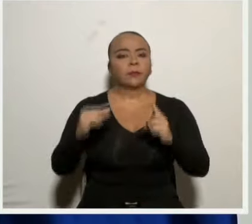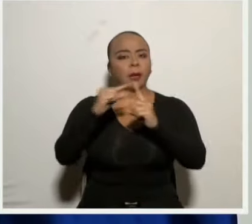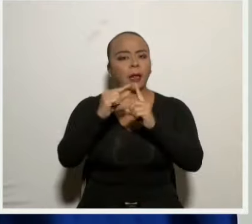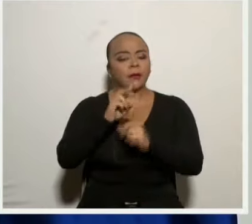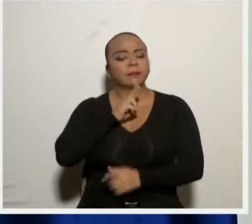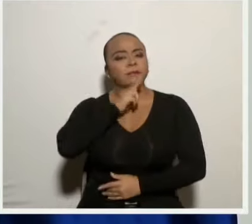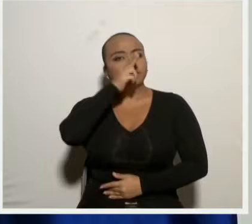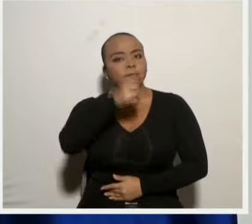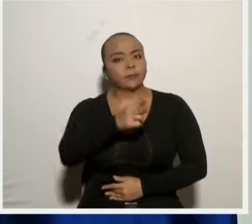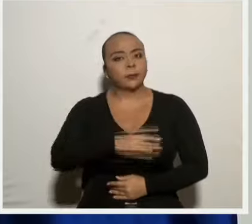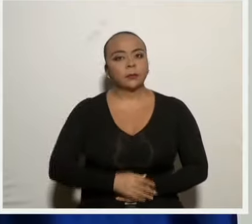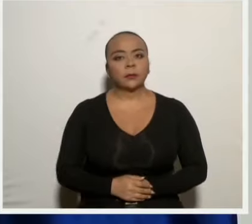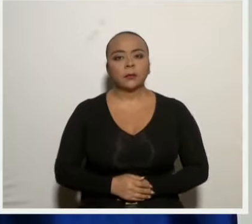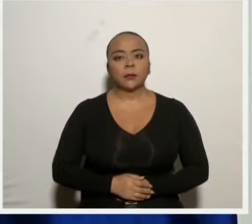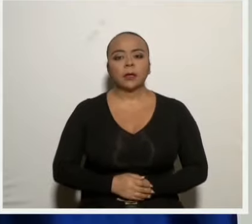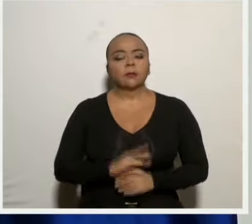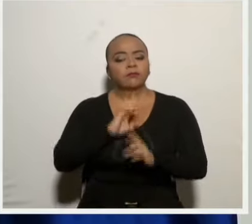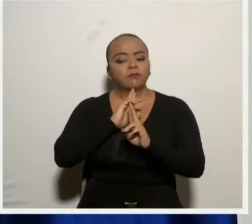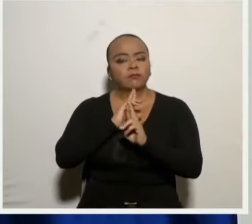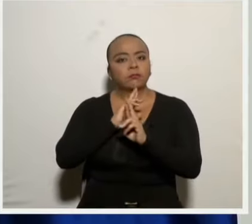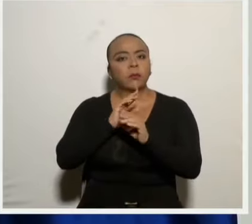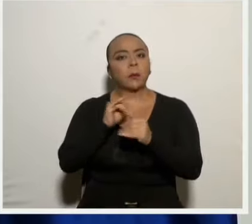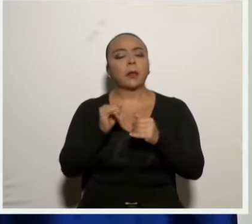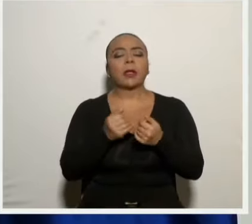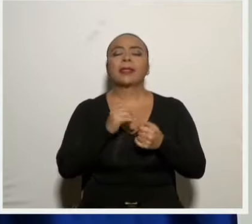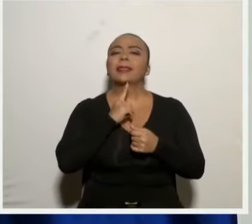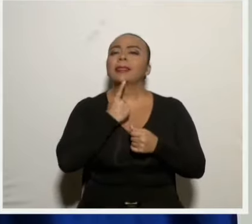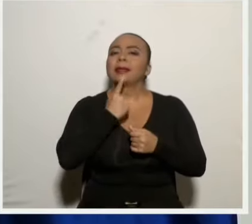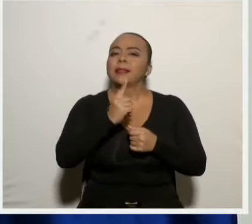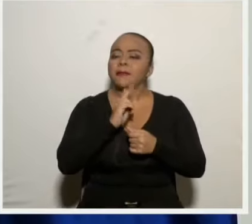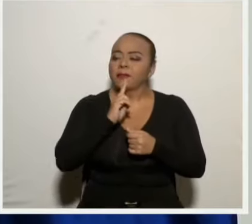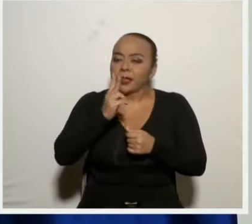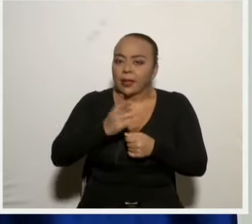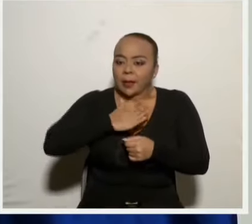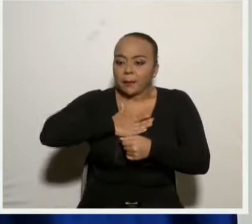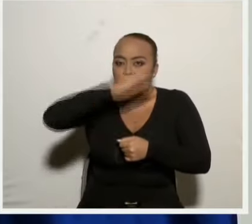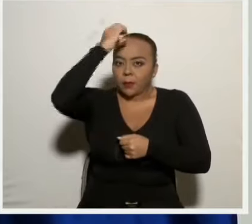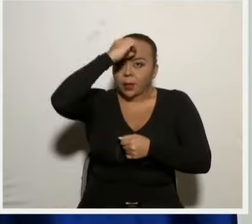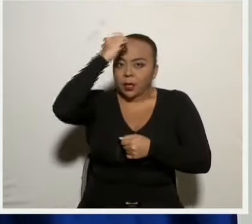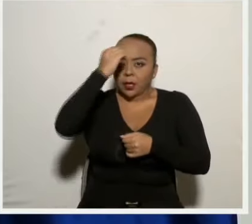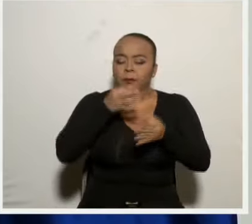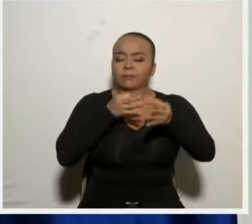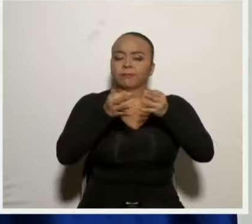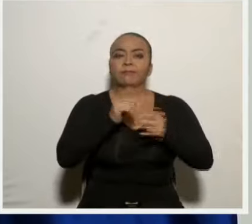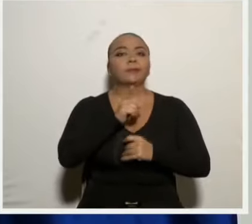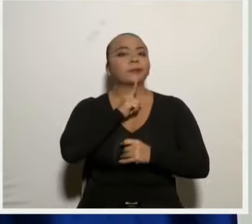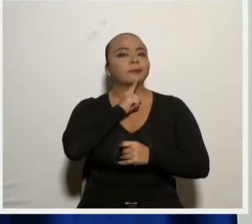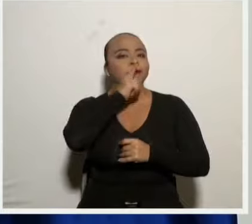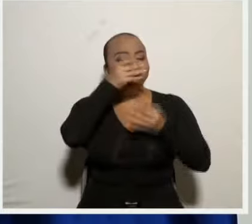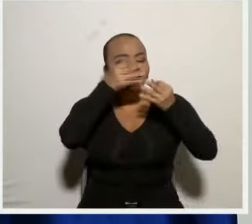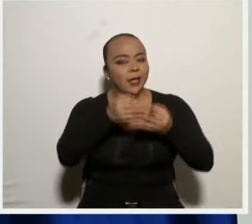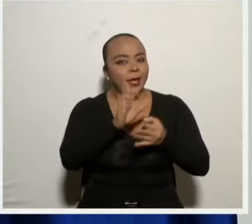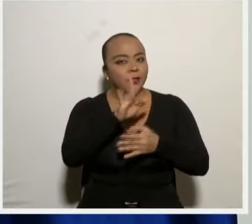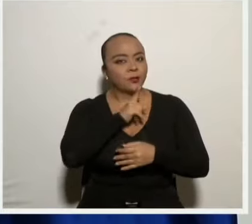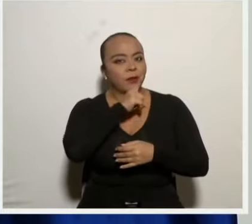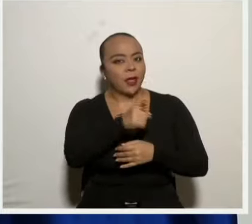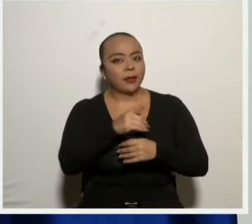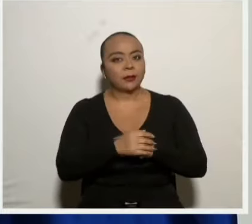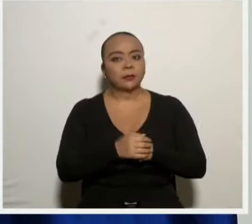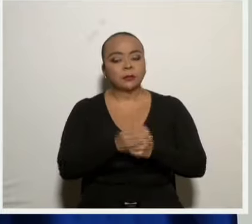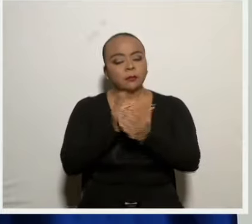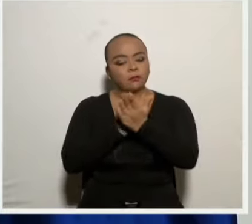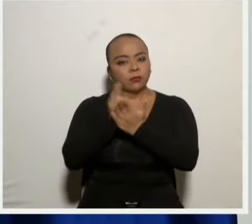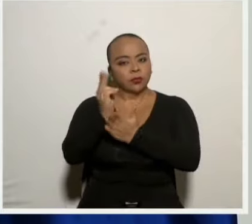veraz, la formulación honrada de las posiciones, la descripción fiel de las realidades, la honestidad en